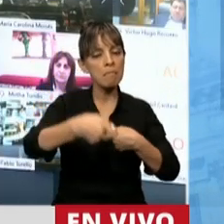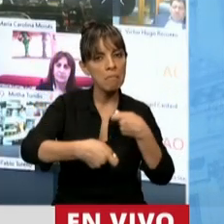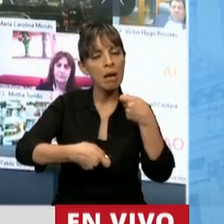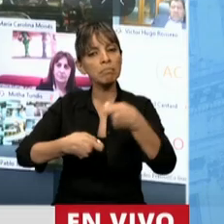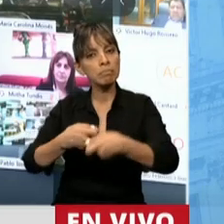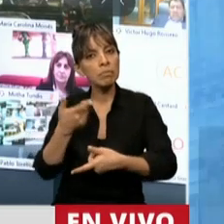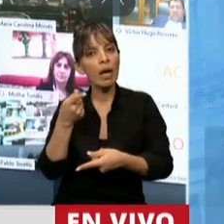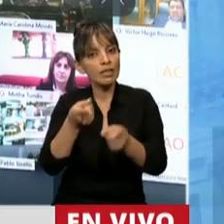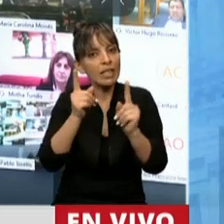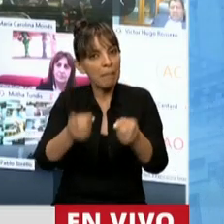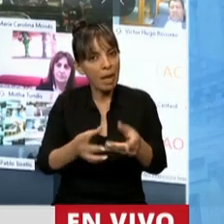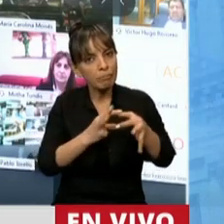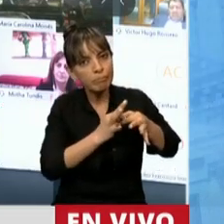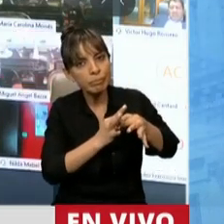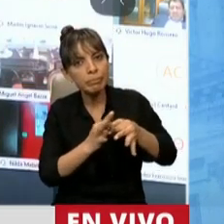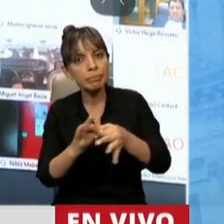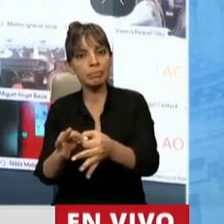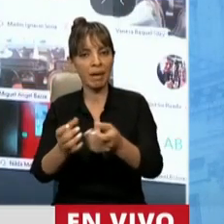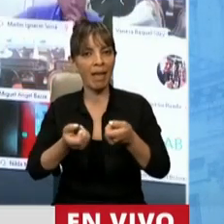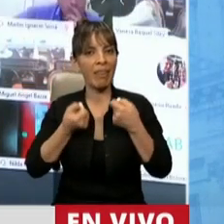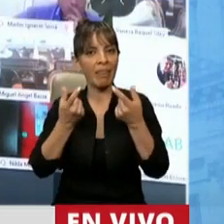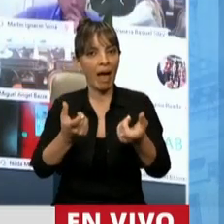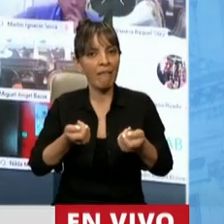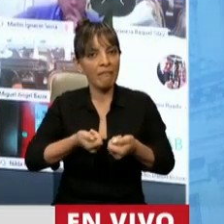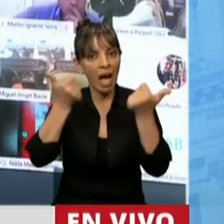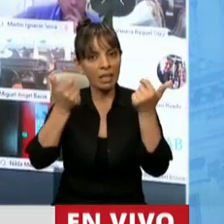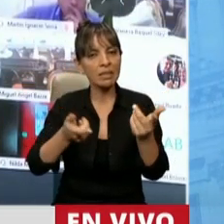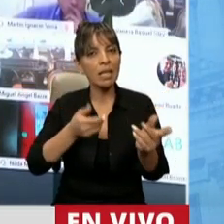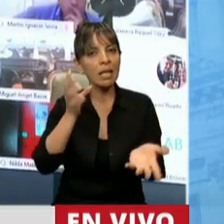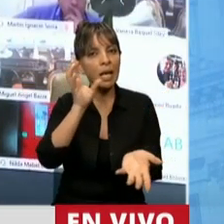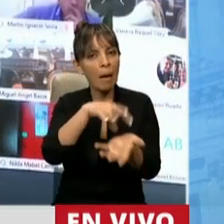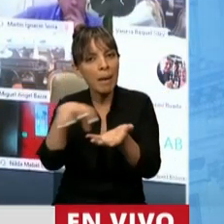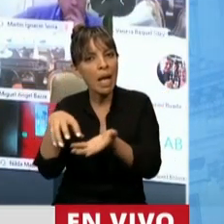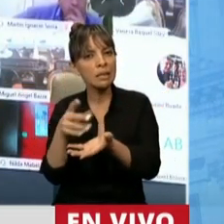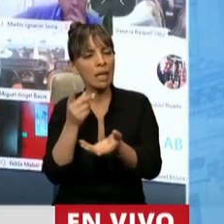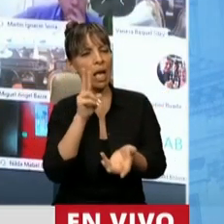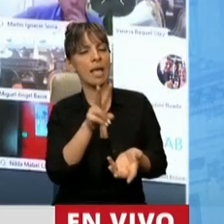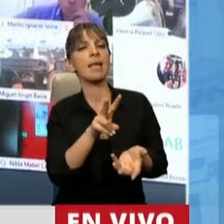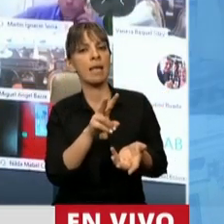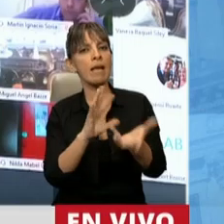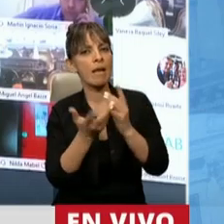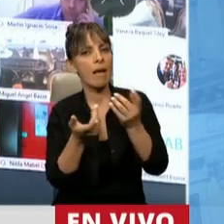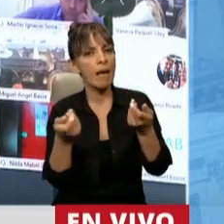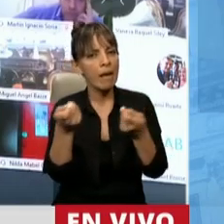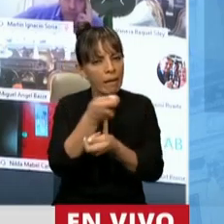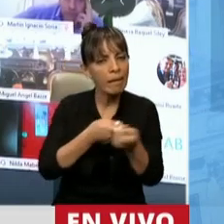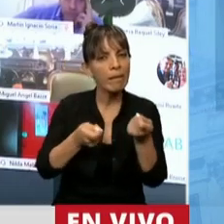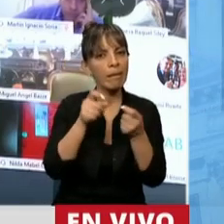también una facilidad para las empresas que encuentran este mercado.